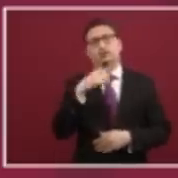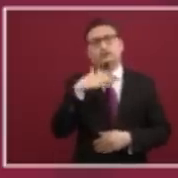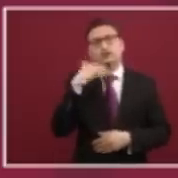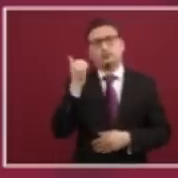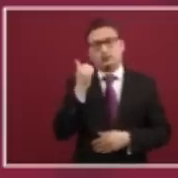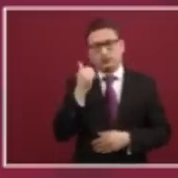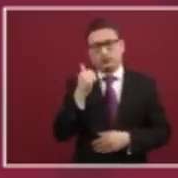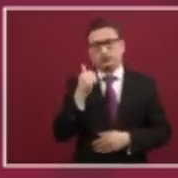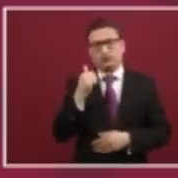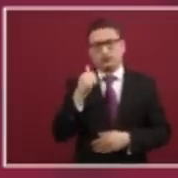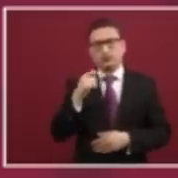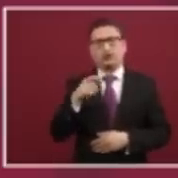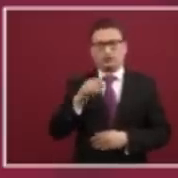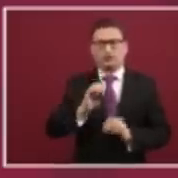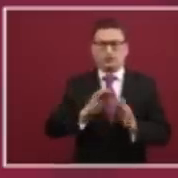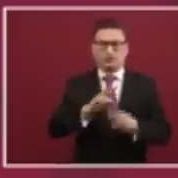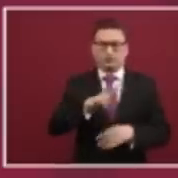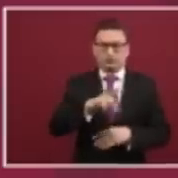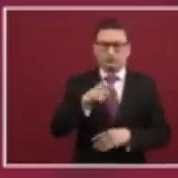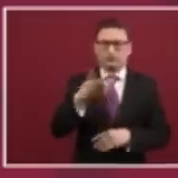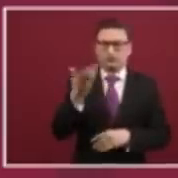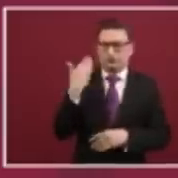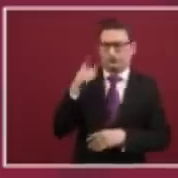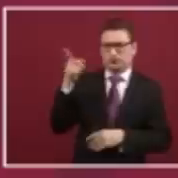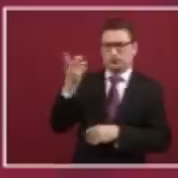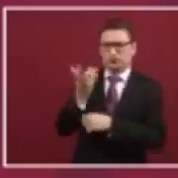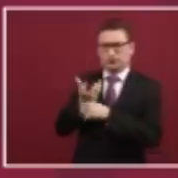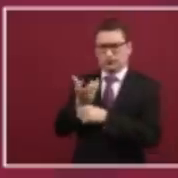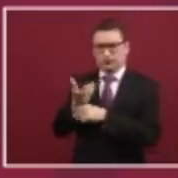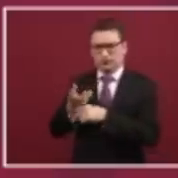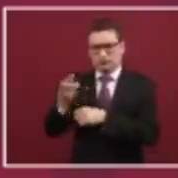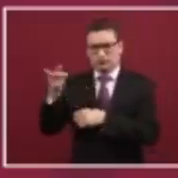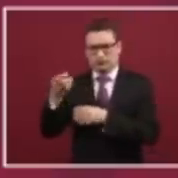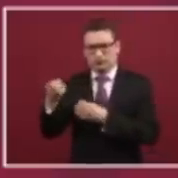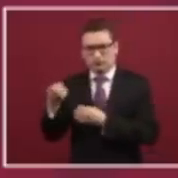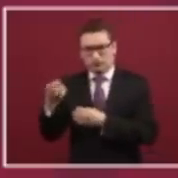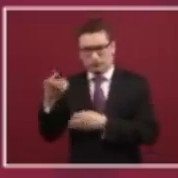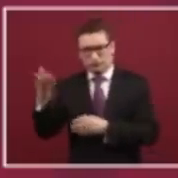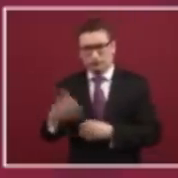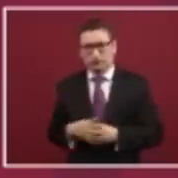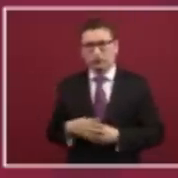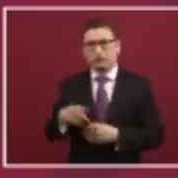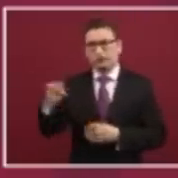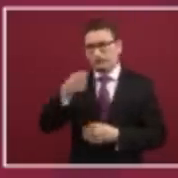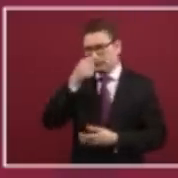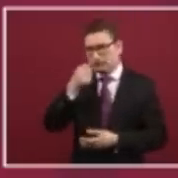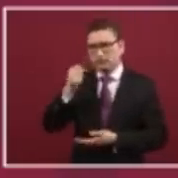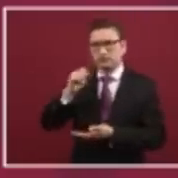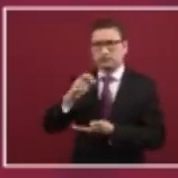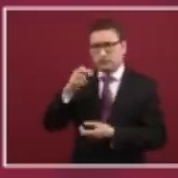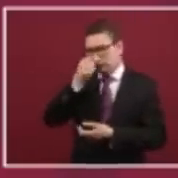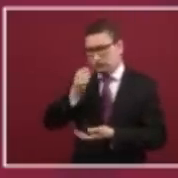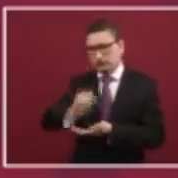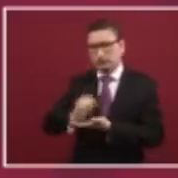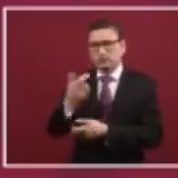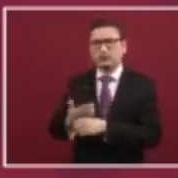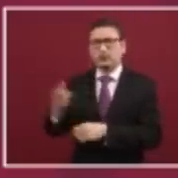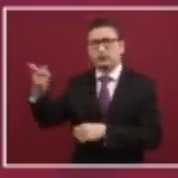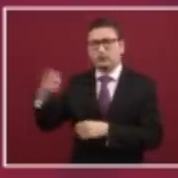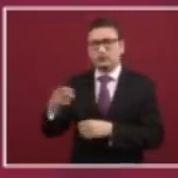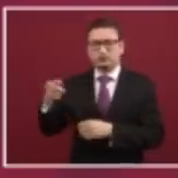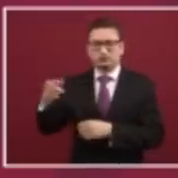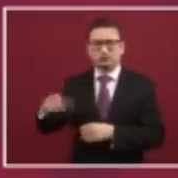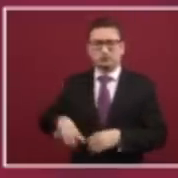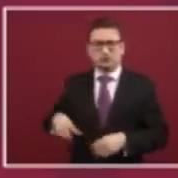Estuvo en efecto en Estados Unidos con Pompeo, el secretario de Estado.